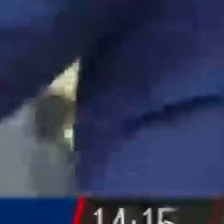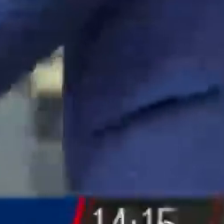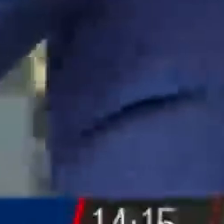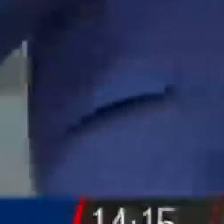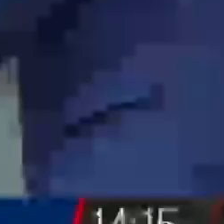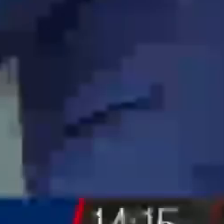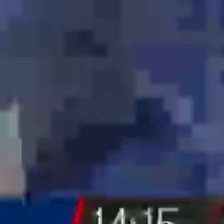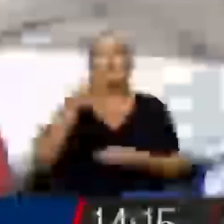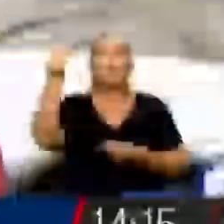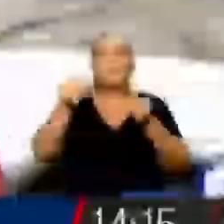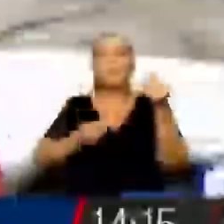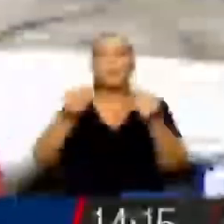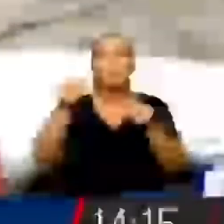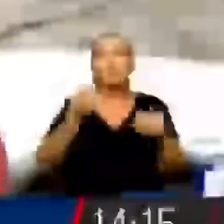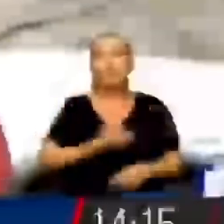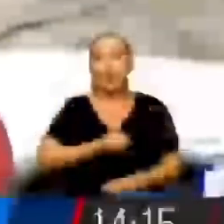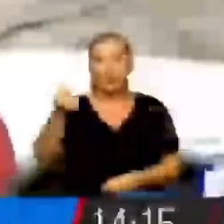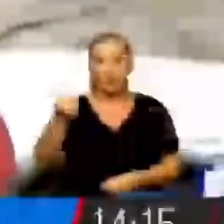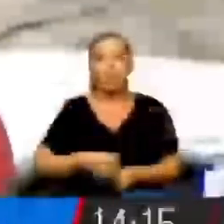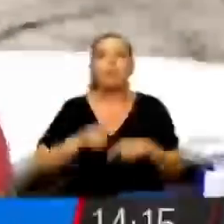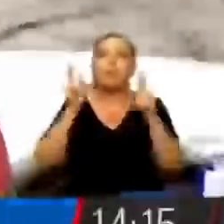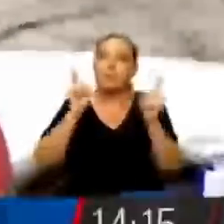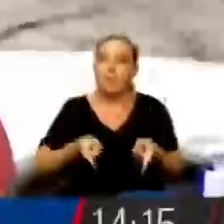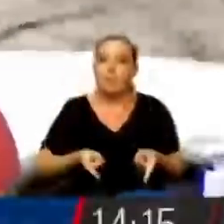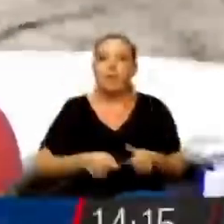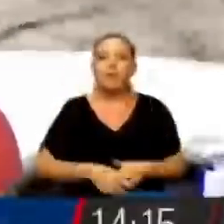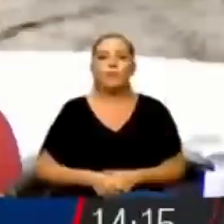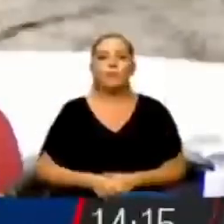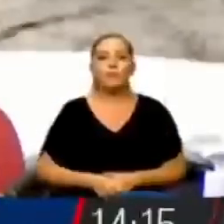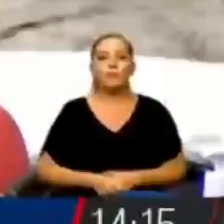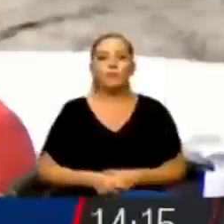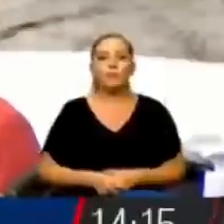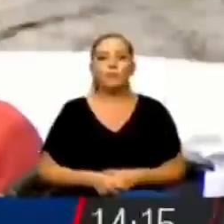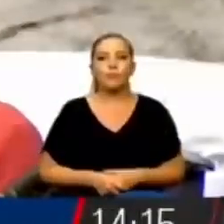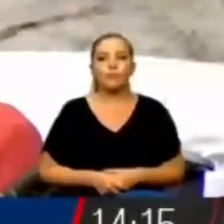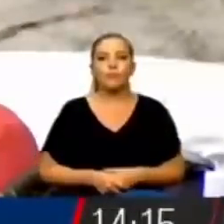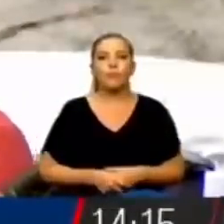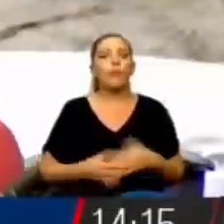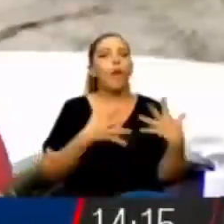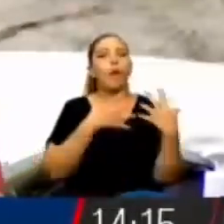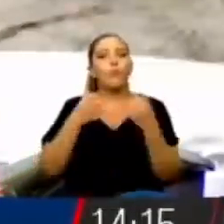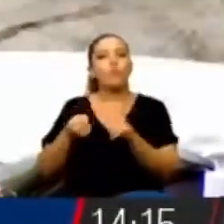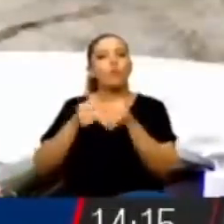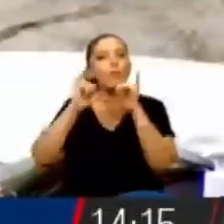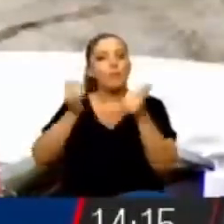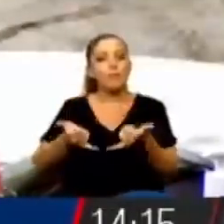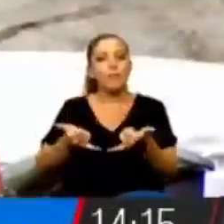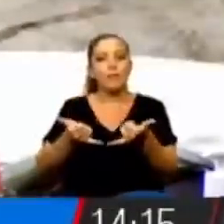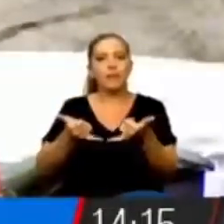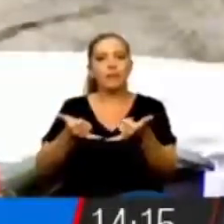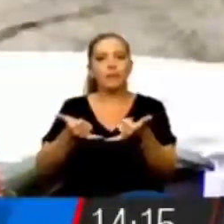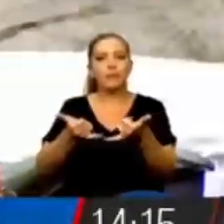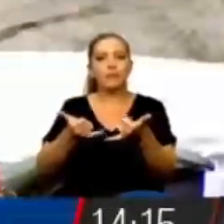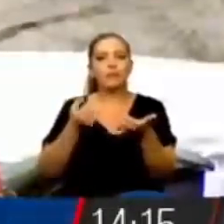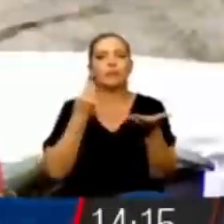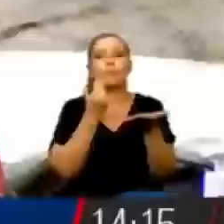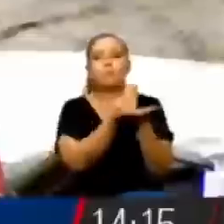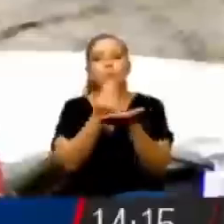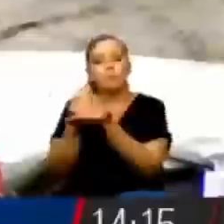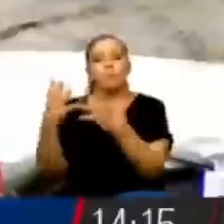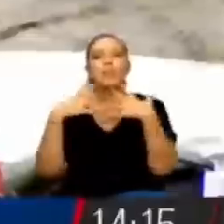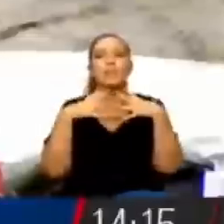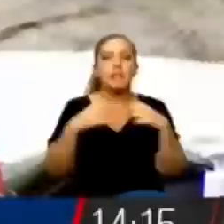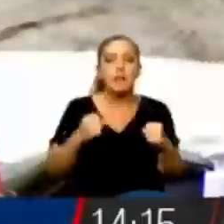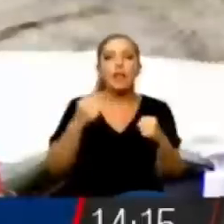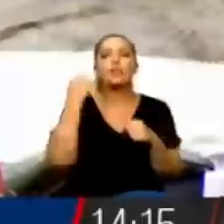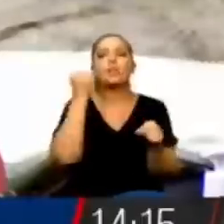contemplamos la posibilidad, pero rápidamente sus propios copartidarios dijeron no y... Quedó desactivado. Quedó desactivado. Y este es un